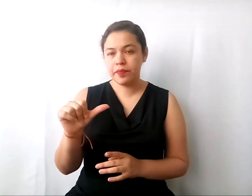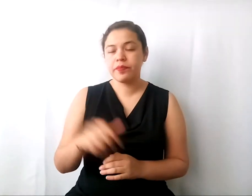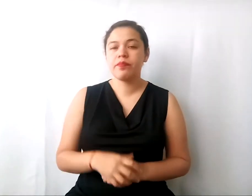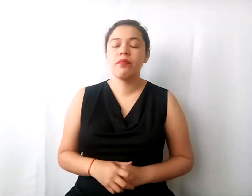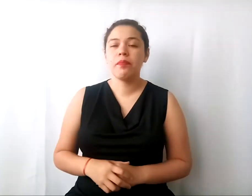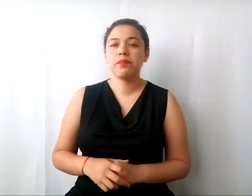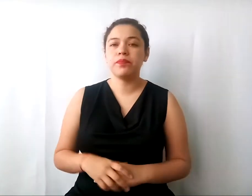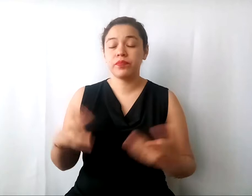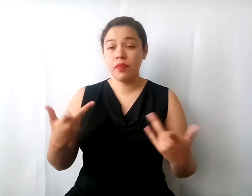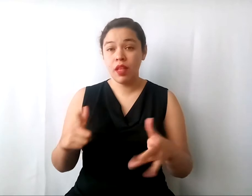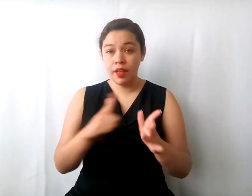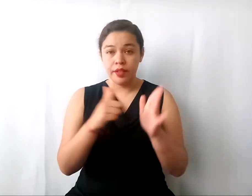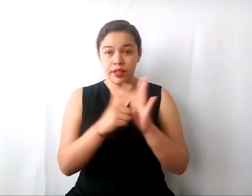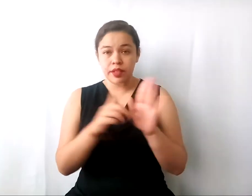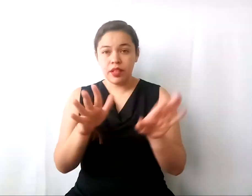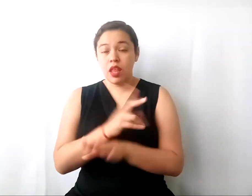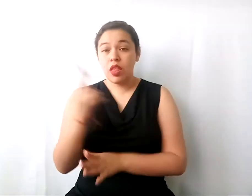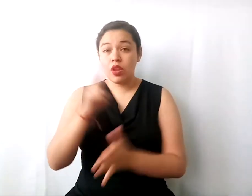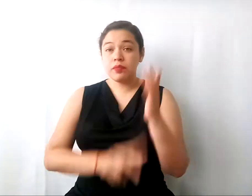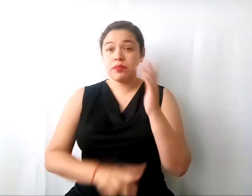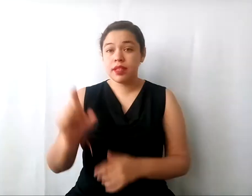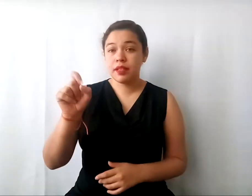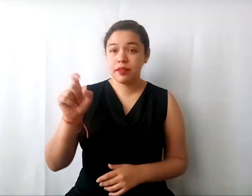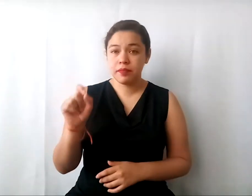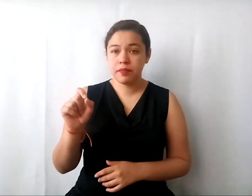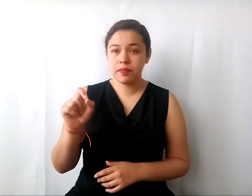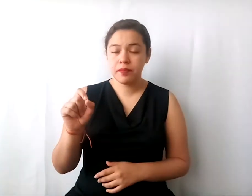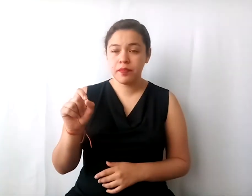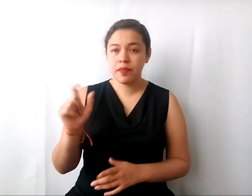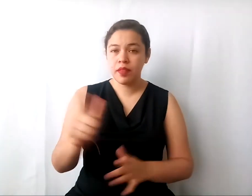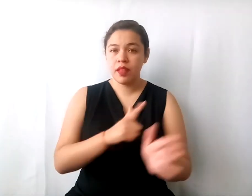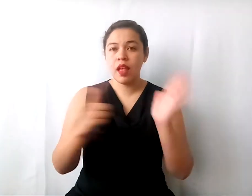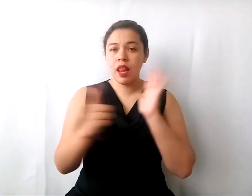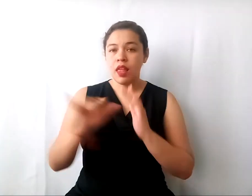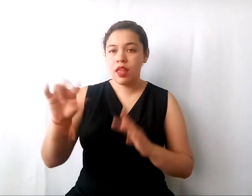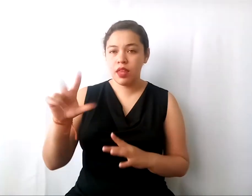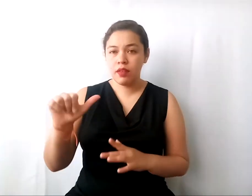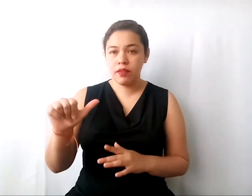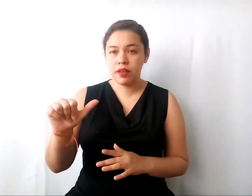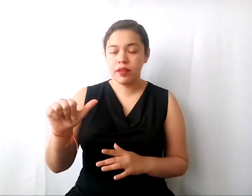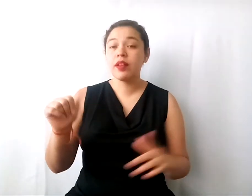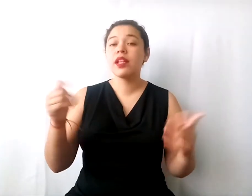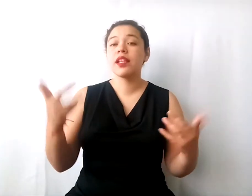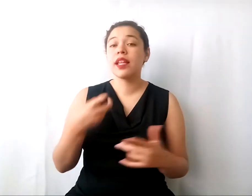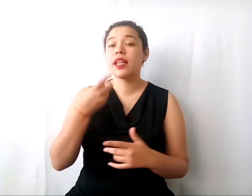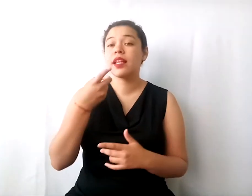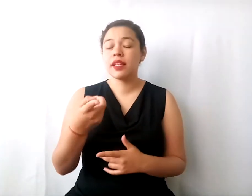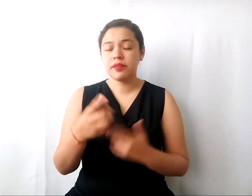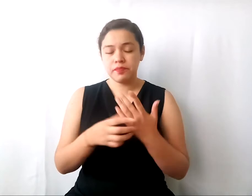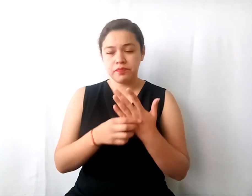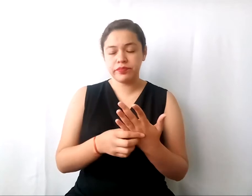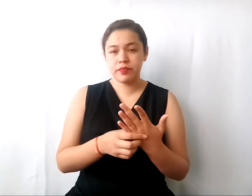de 2020 de la ley del IVA se señaló lo siguiente, que iban a